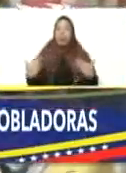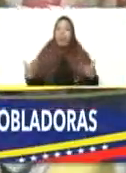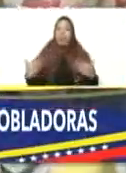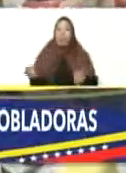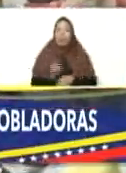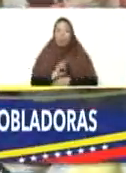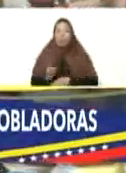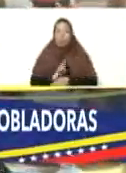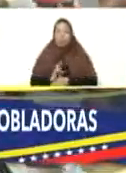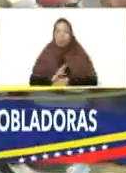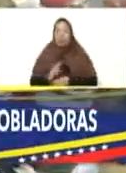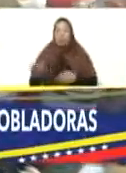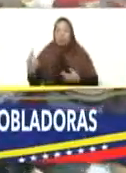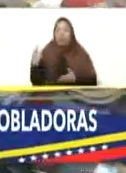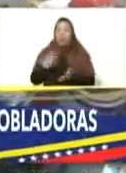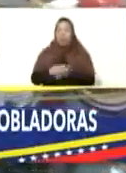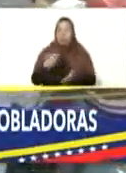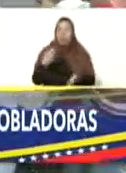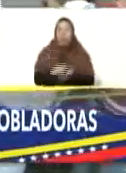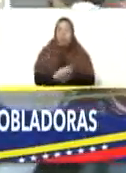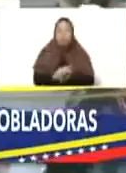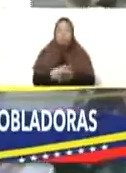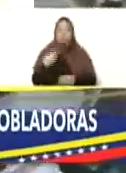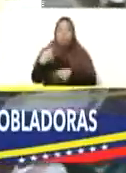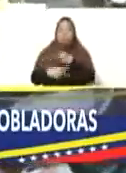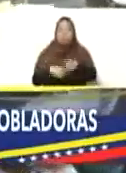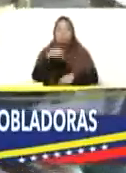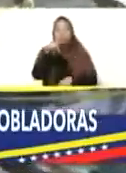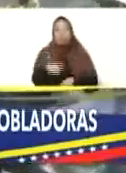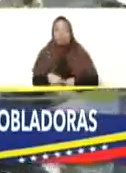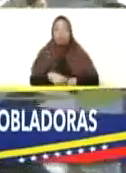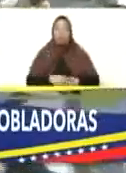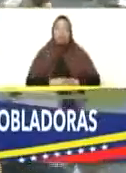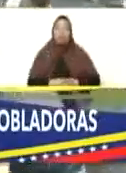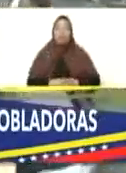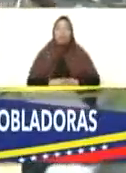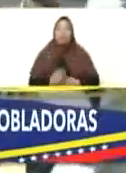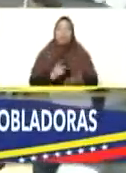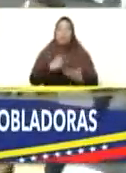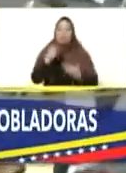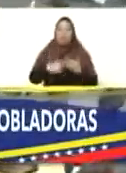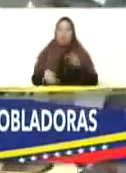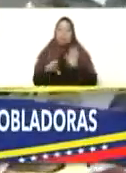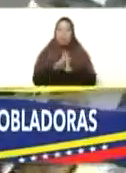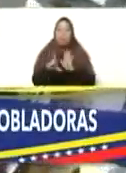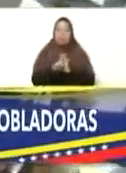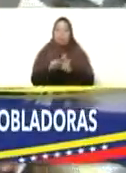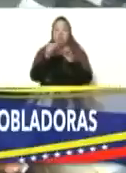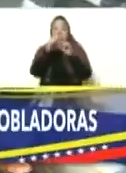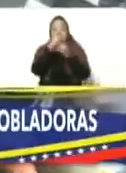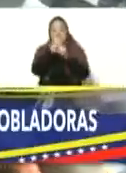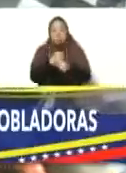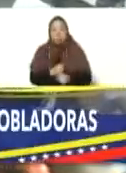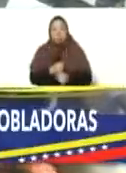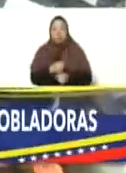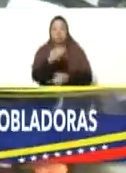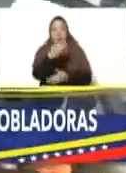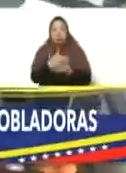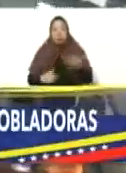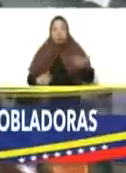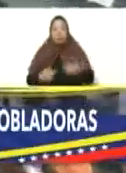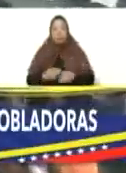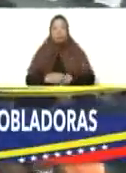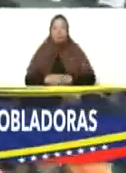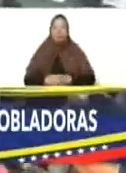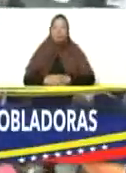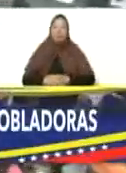en las inversiones y en los pasos que haya que dar en el proyecto prometeo que no sé que en un documento